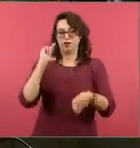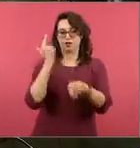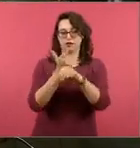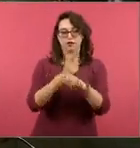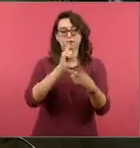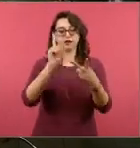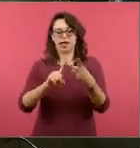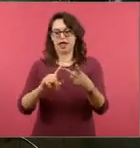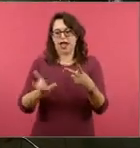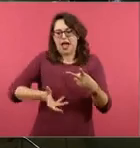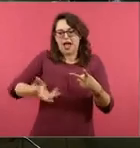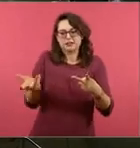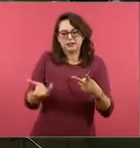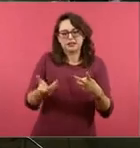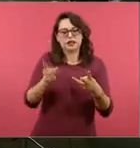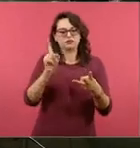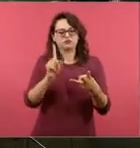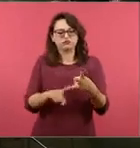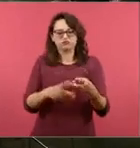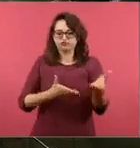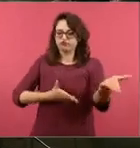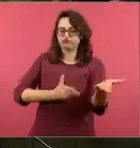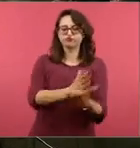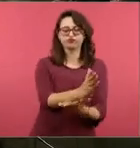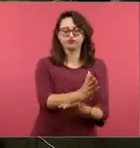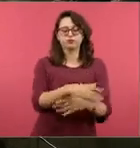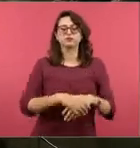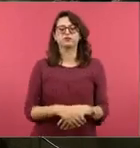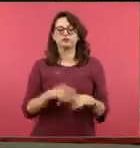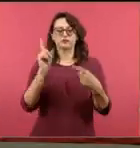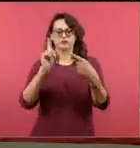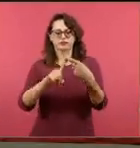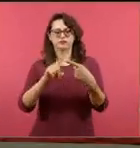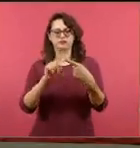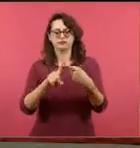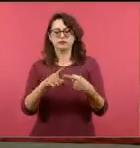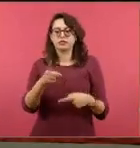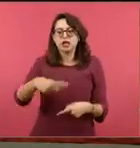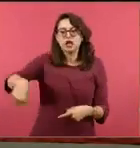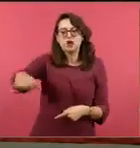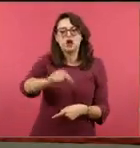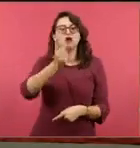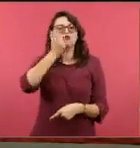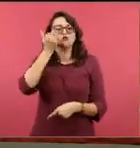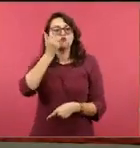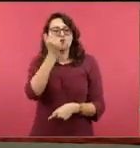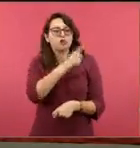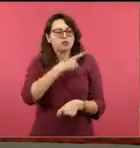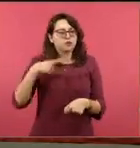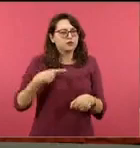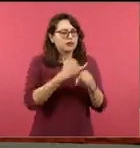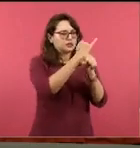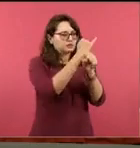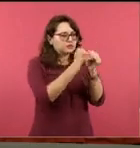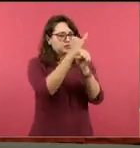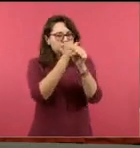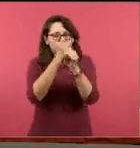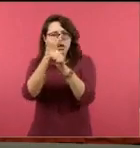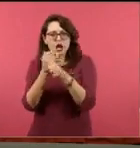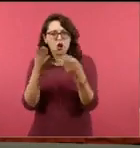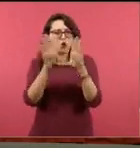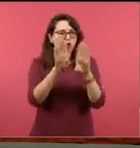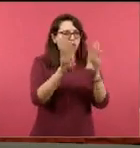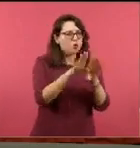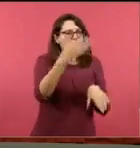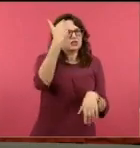intervención. En identificación buscamos que sea esta parte de la investigación social a través de la identificación, recuperación de conocimientos y el